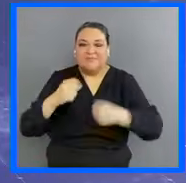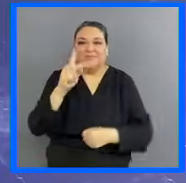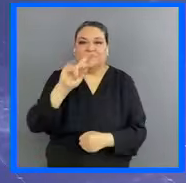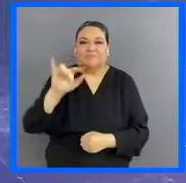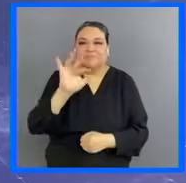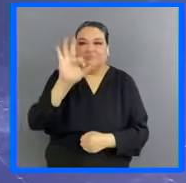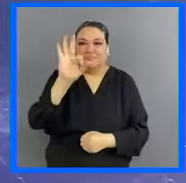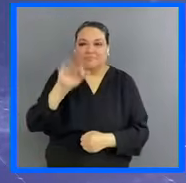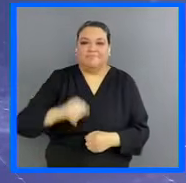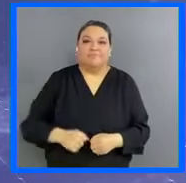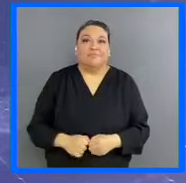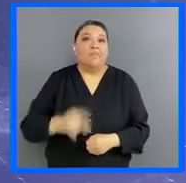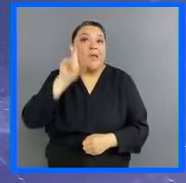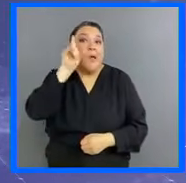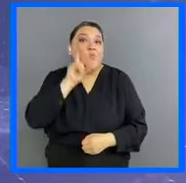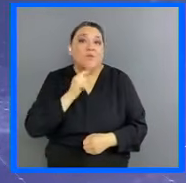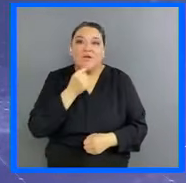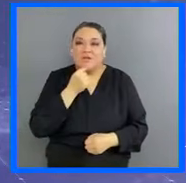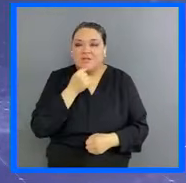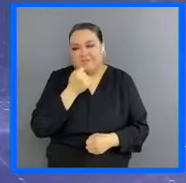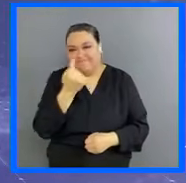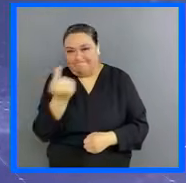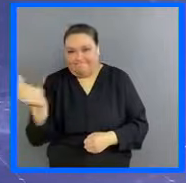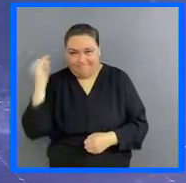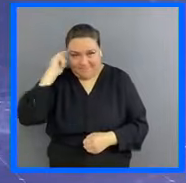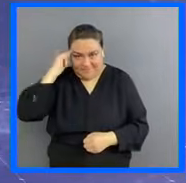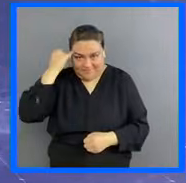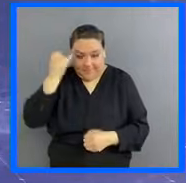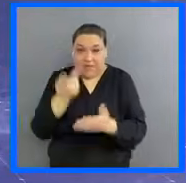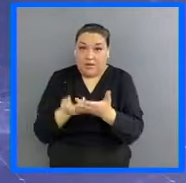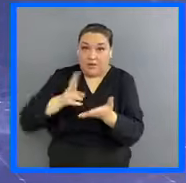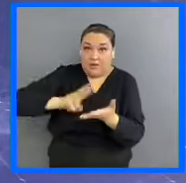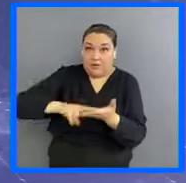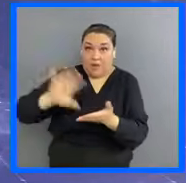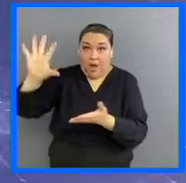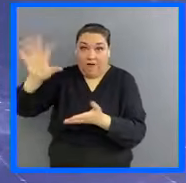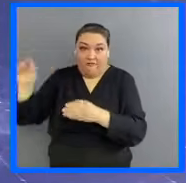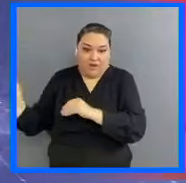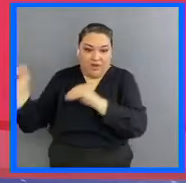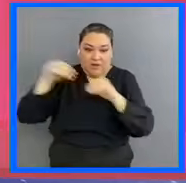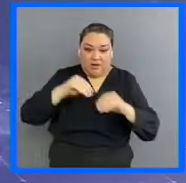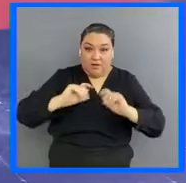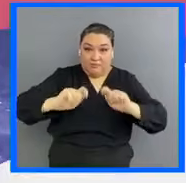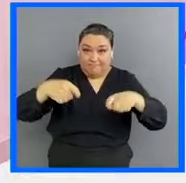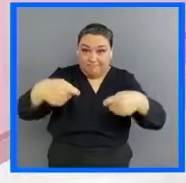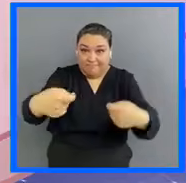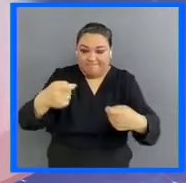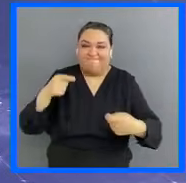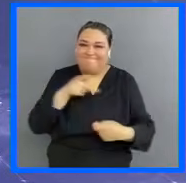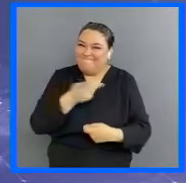Mujeres indígenas y afrodescendientes, principales afectadas por discriminación en el trabajo.